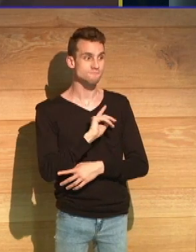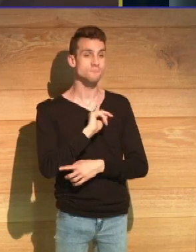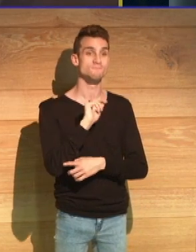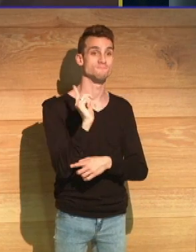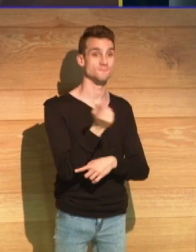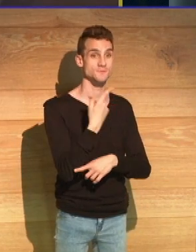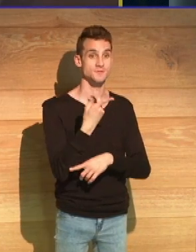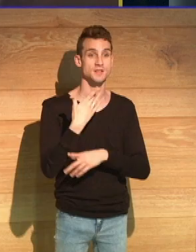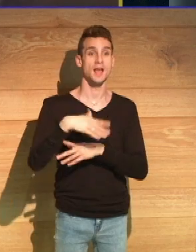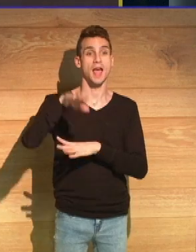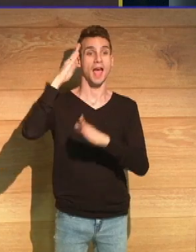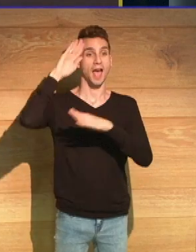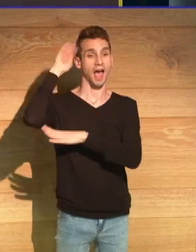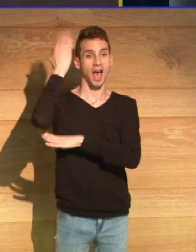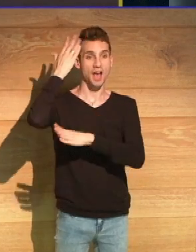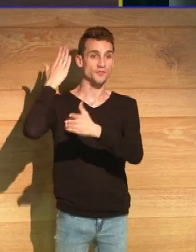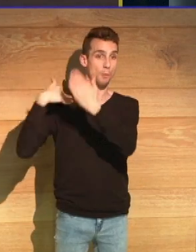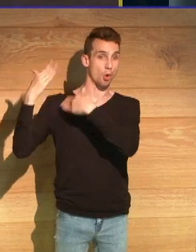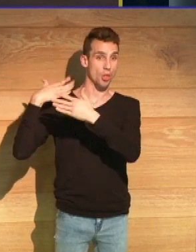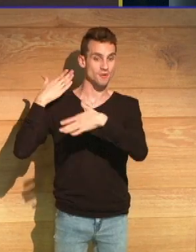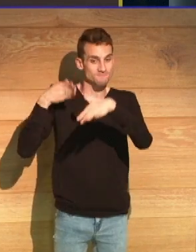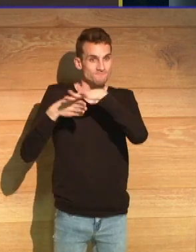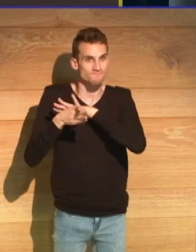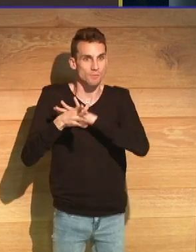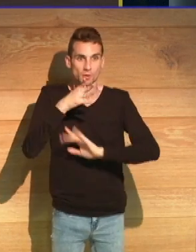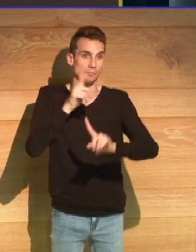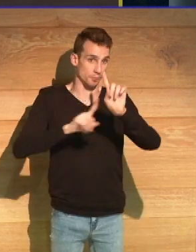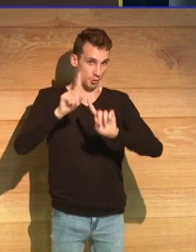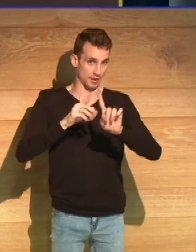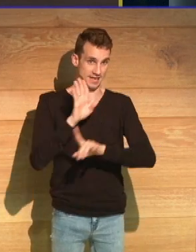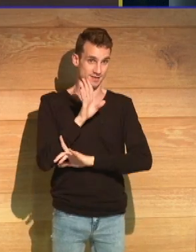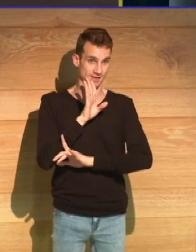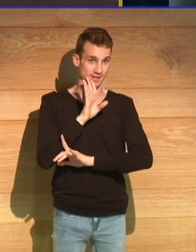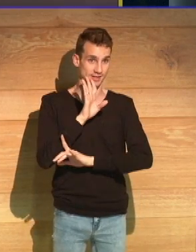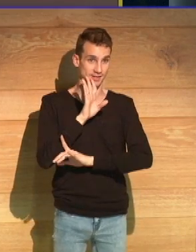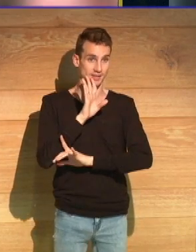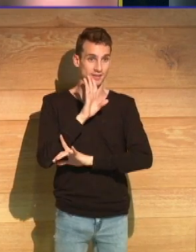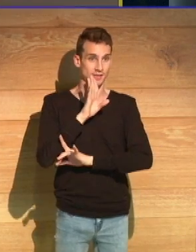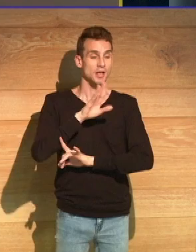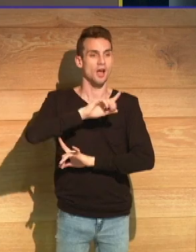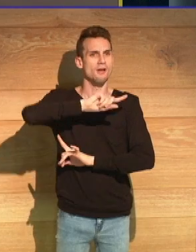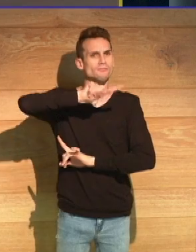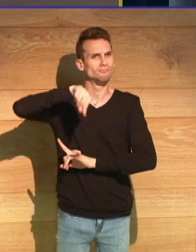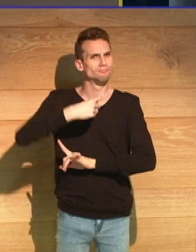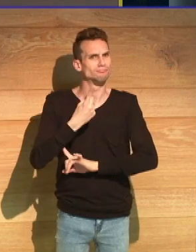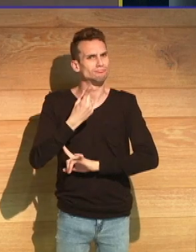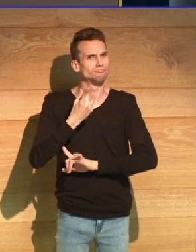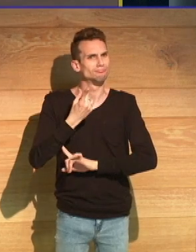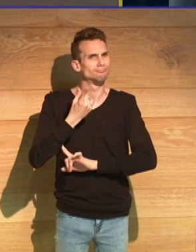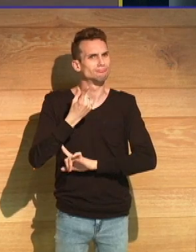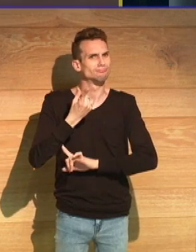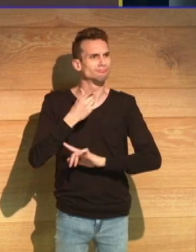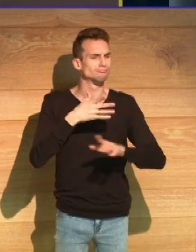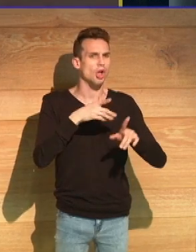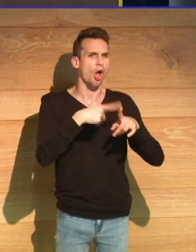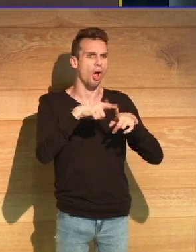el antropoceno con todos esos problemas, ¿qué hacemos con todo esto? En vez de